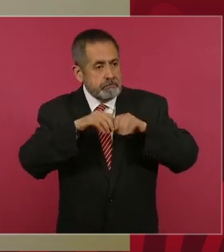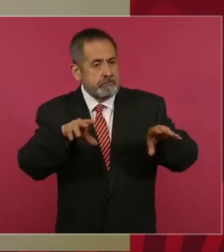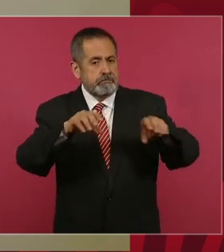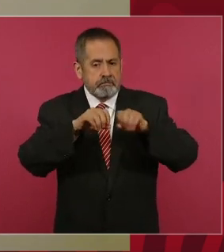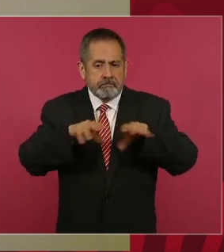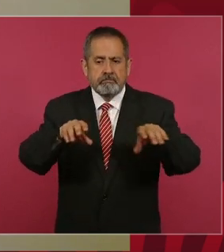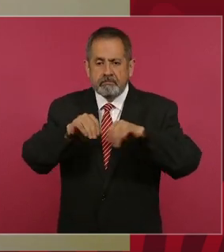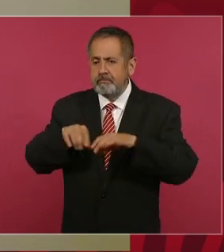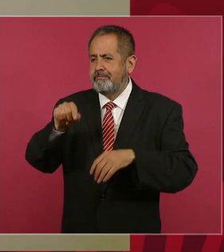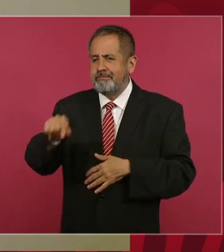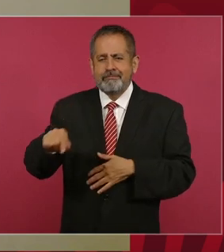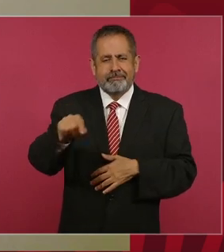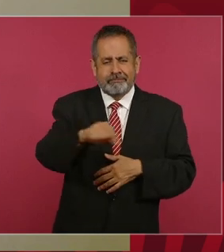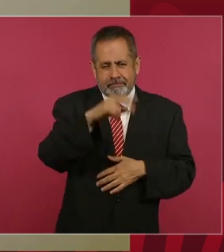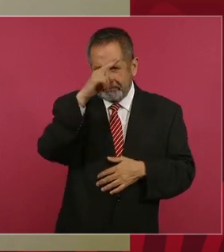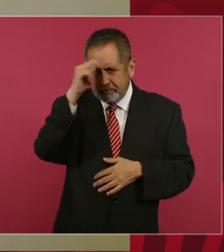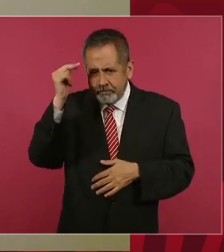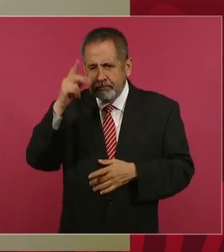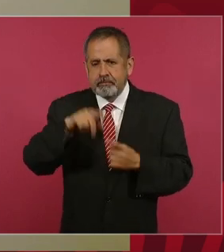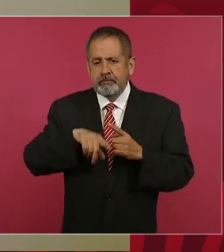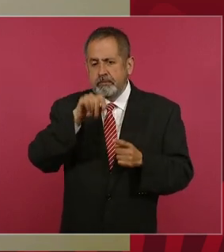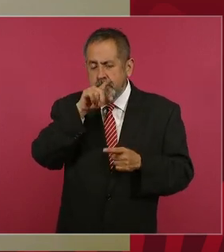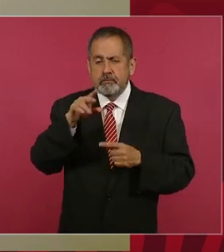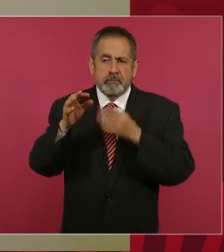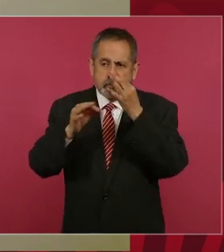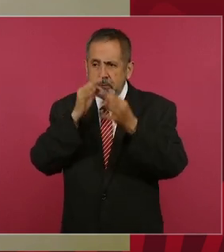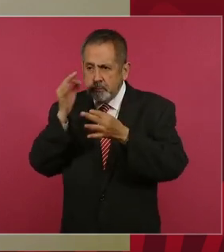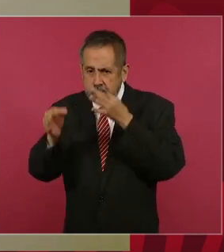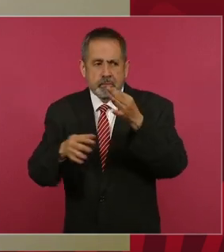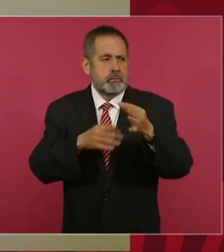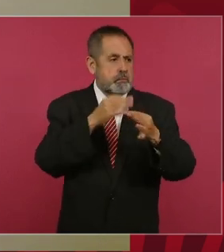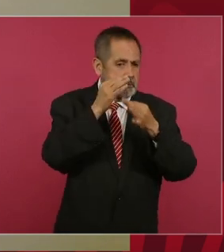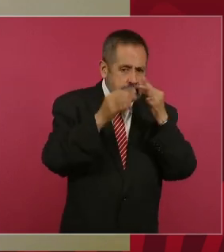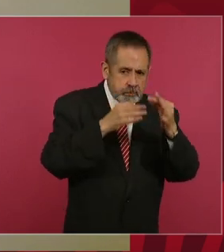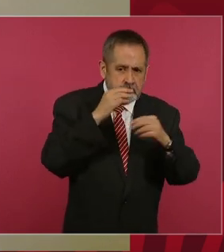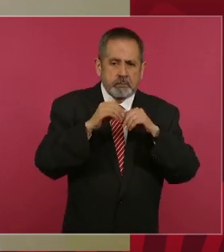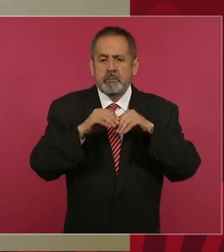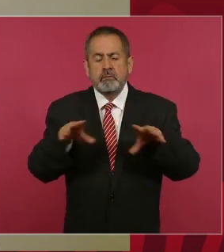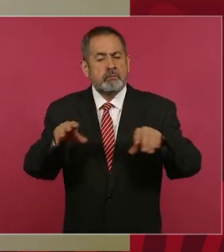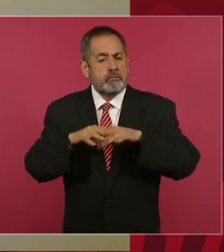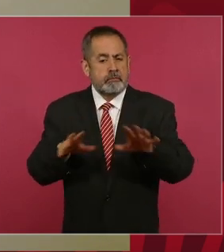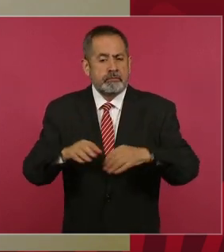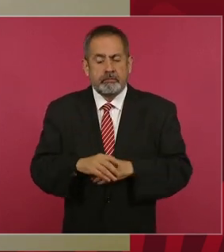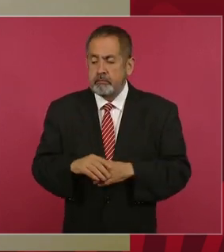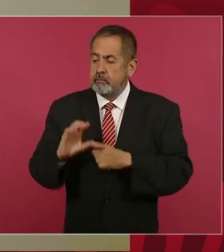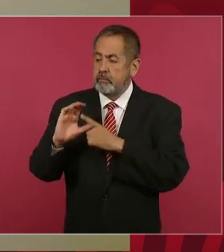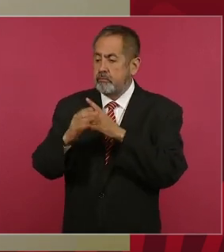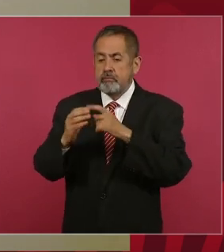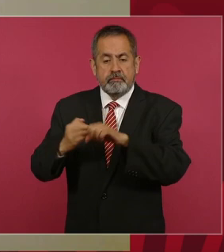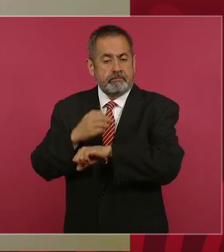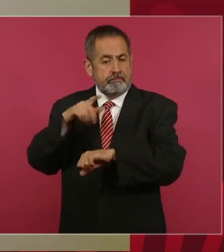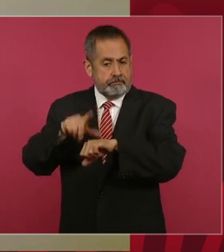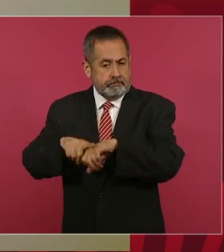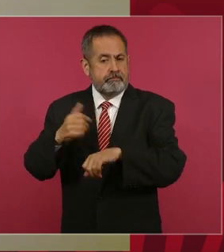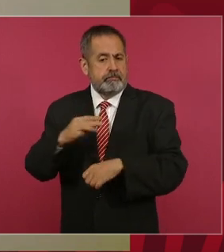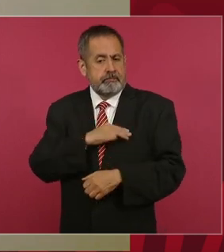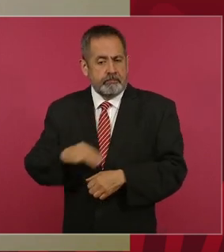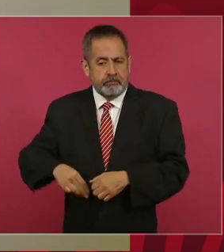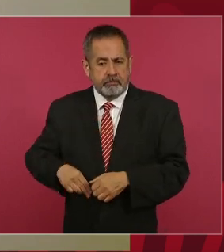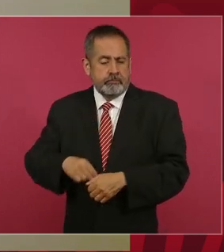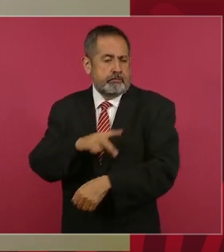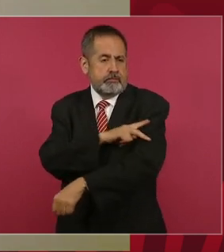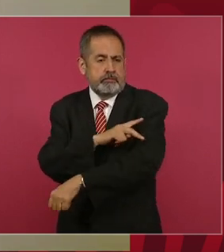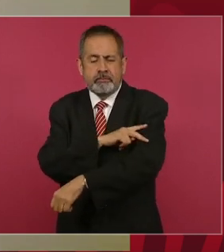mayor riesgo en Nayarit y Jalisco. Se instalaron los comités estatales y municipales de protección